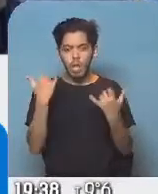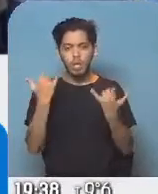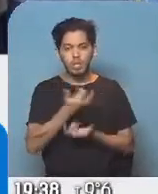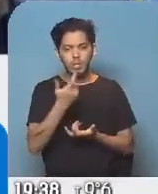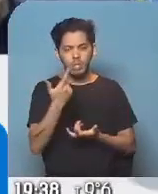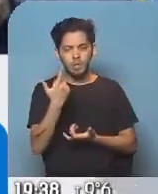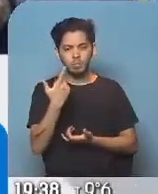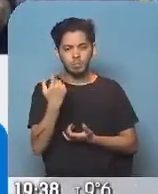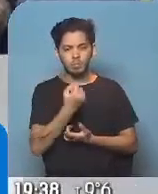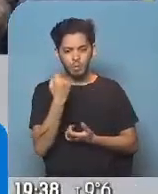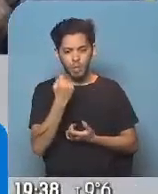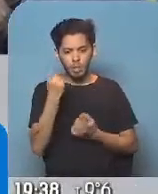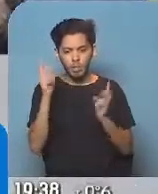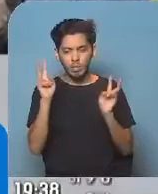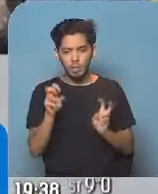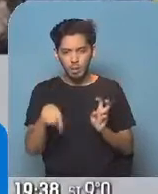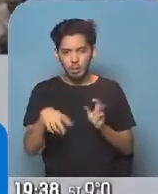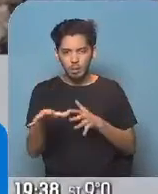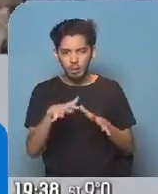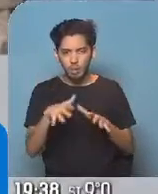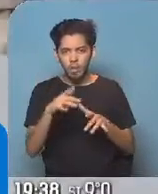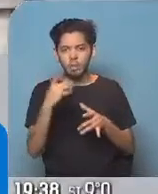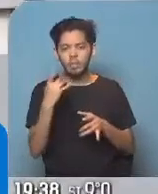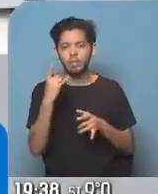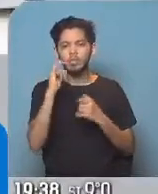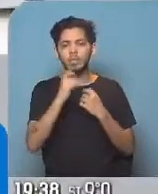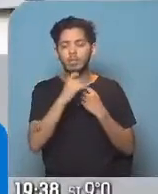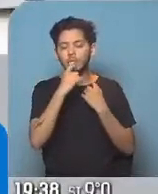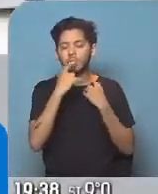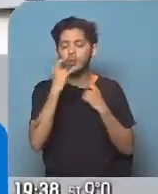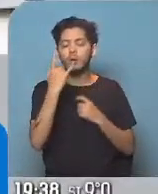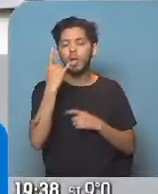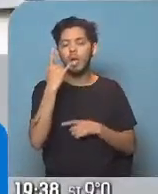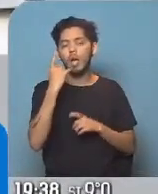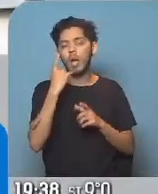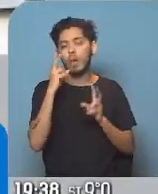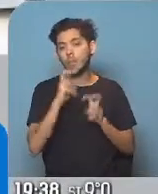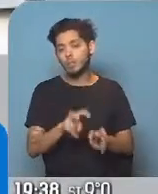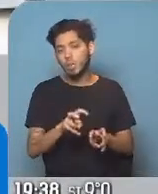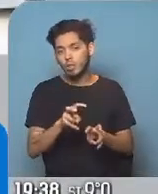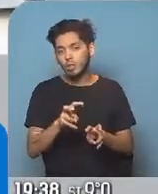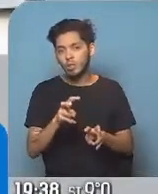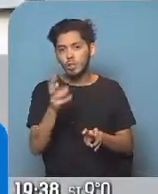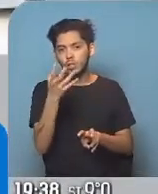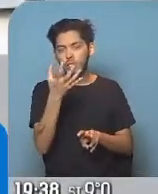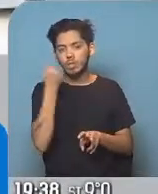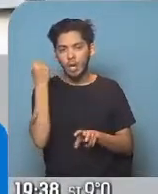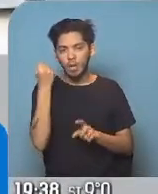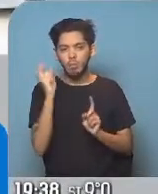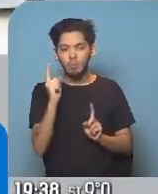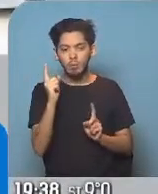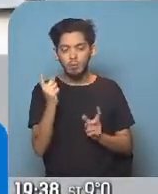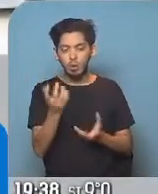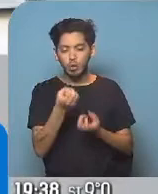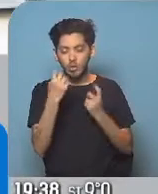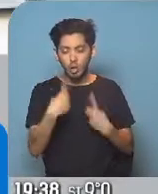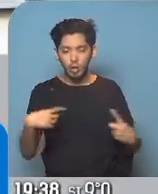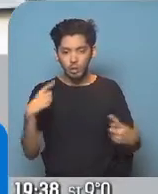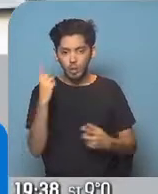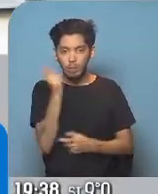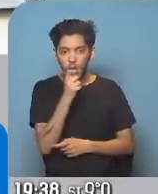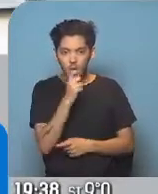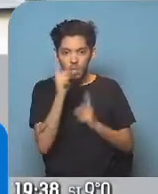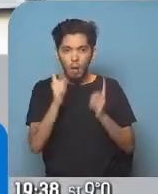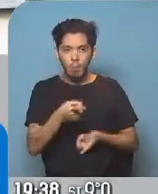de importante este caso. Es que ha sido una investigación que se ha llevado no solamente periodística, sino que se ha llevado a